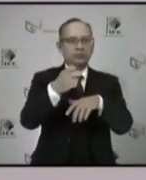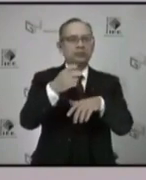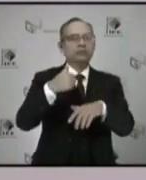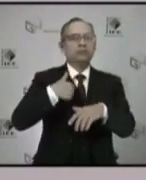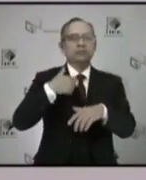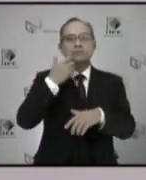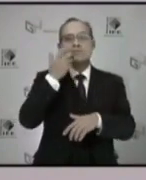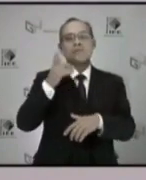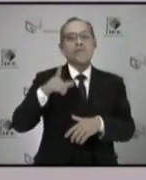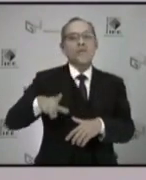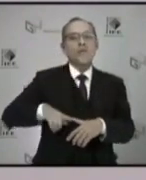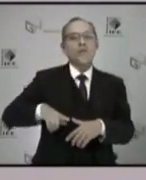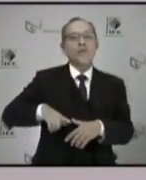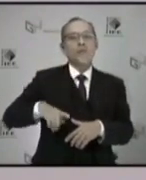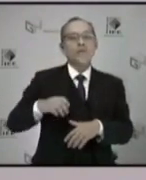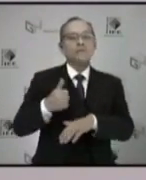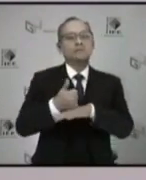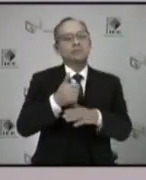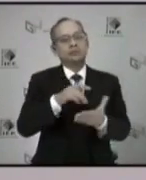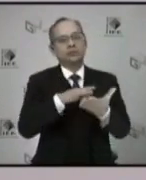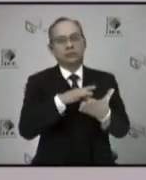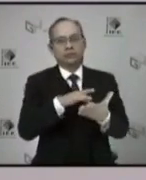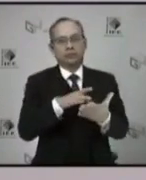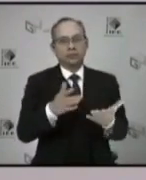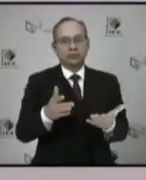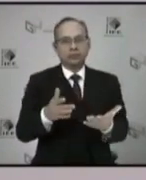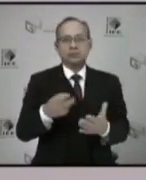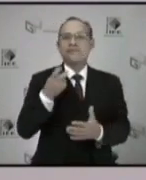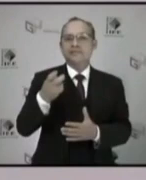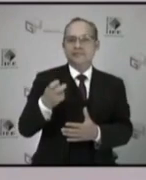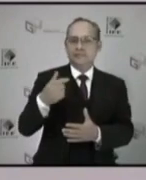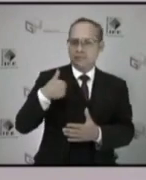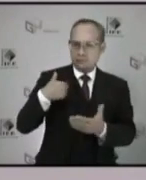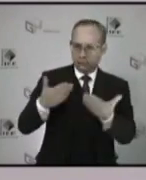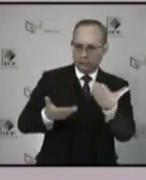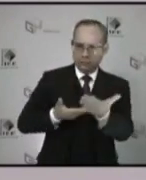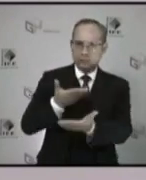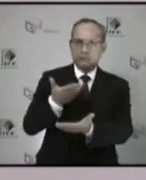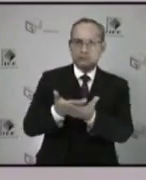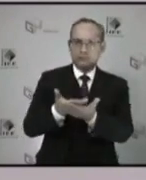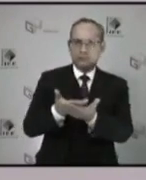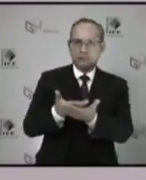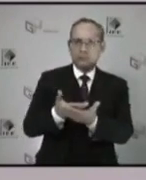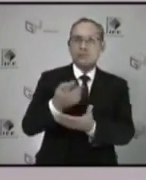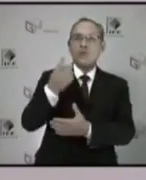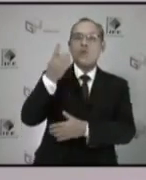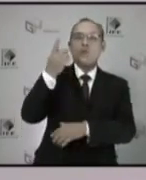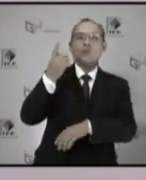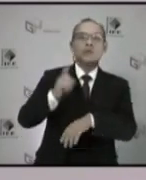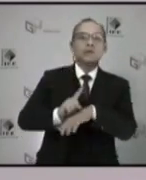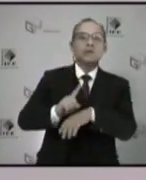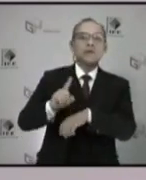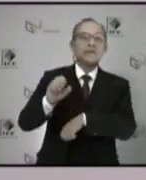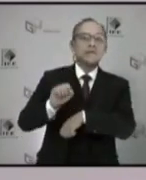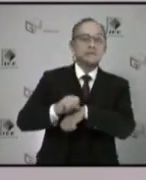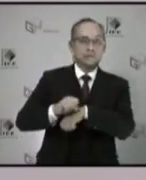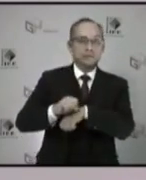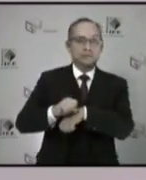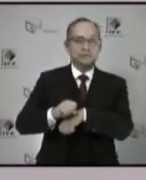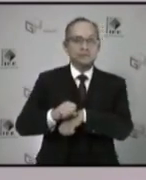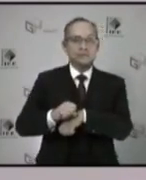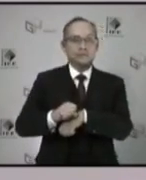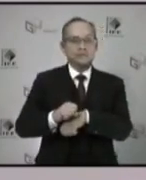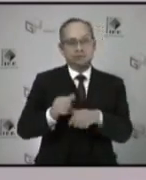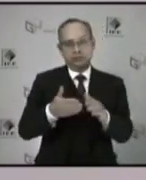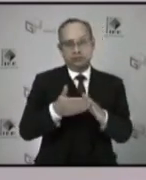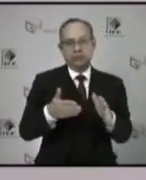propongo que el gobernador, un día a la semana, se dedique a visitar a los municipios tocando la